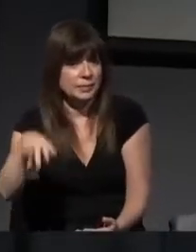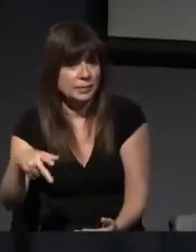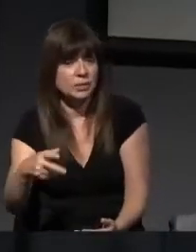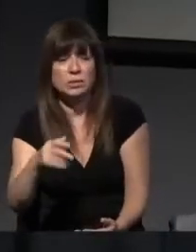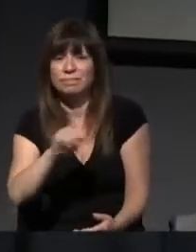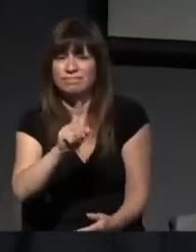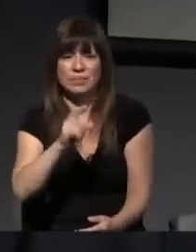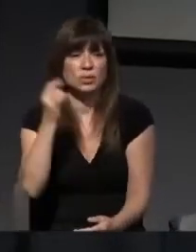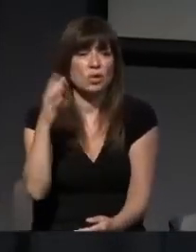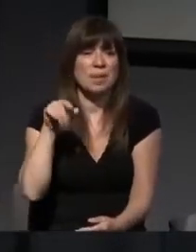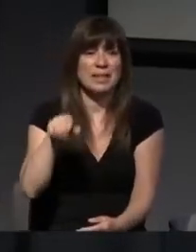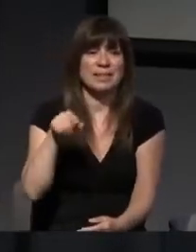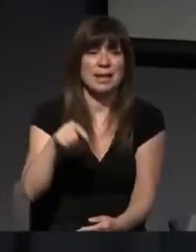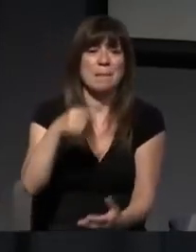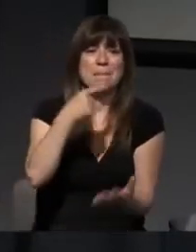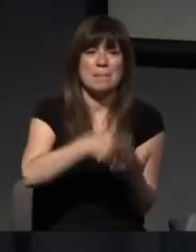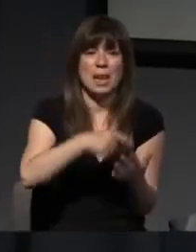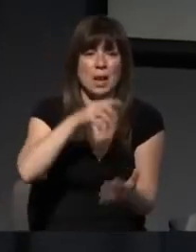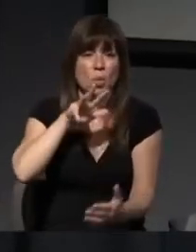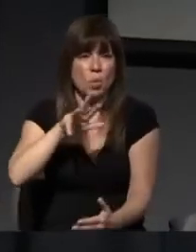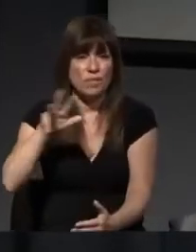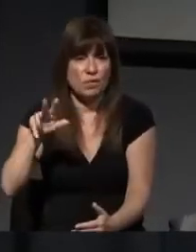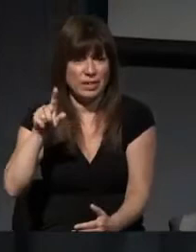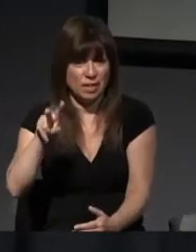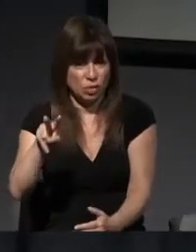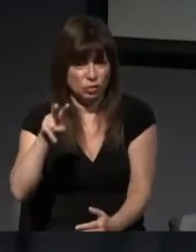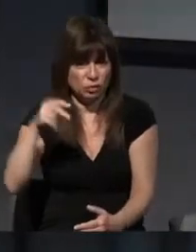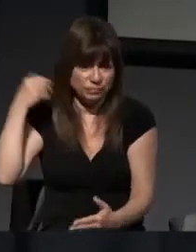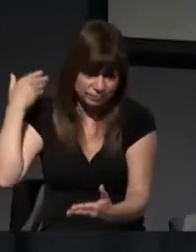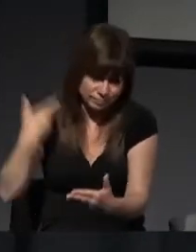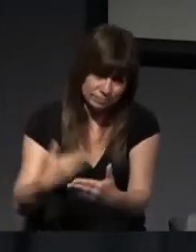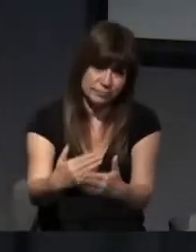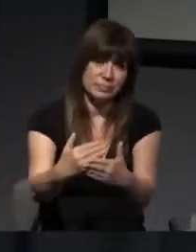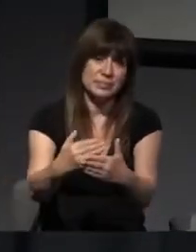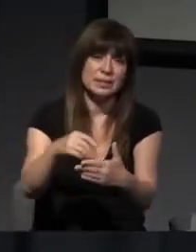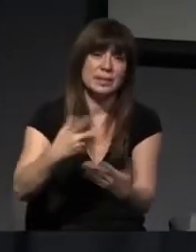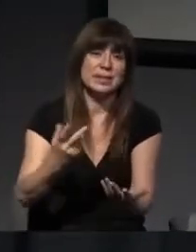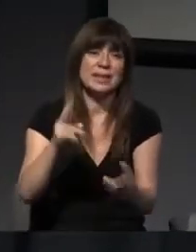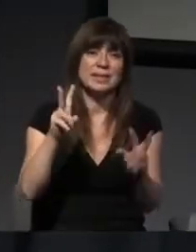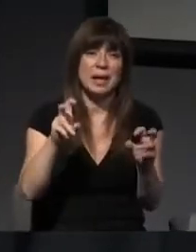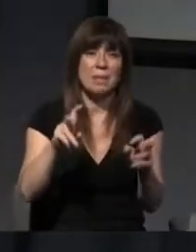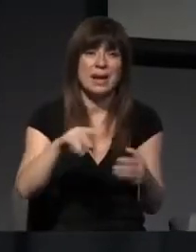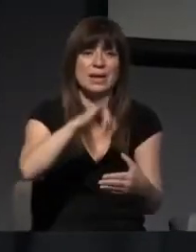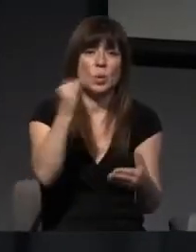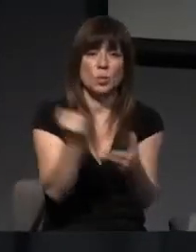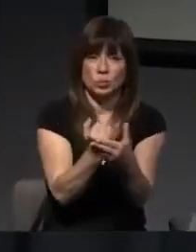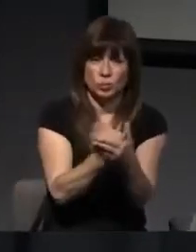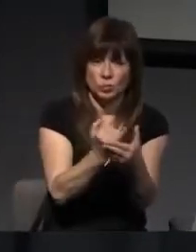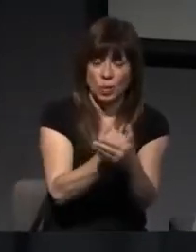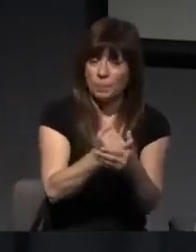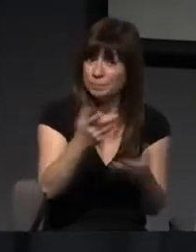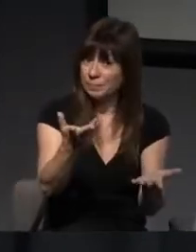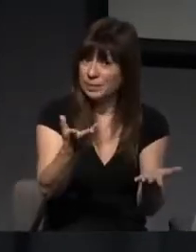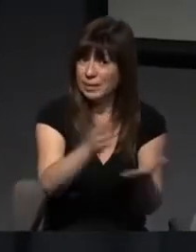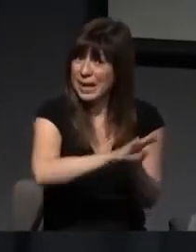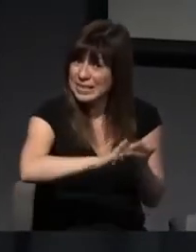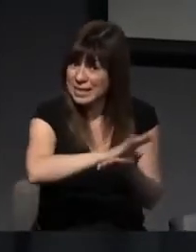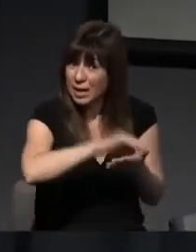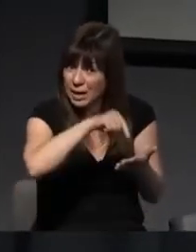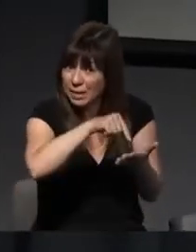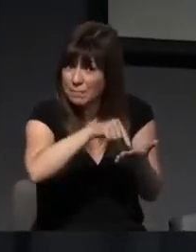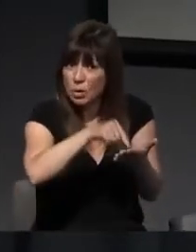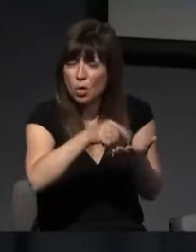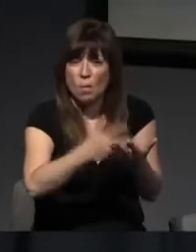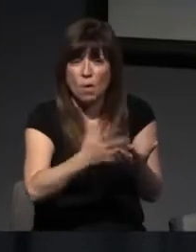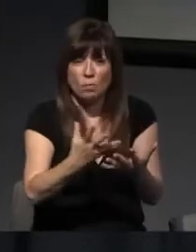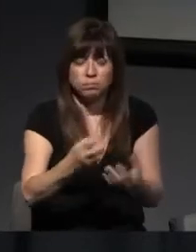el año 1992. Y este ejemplo, básicamente, nos ha iluminado para emprender muchos otros